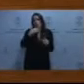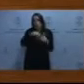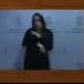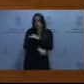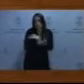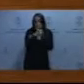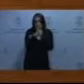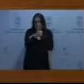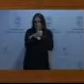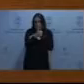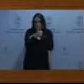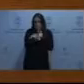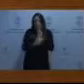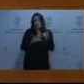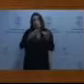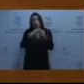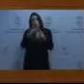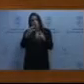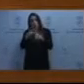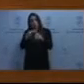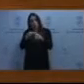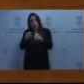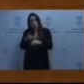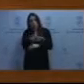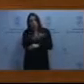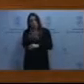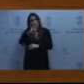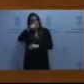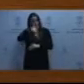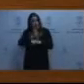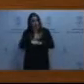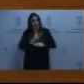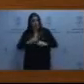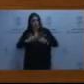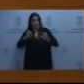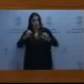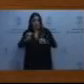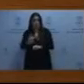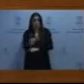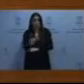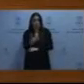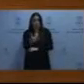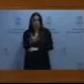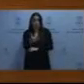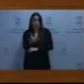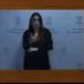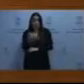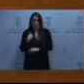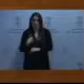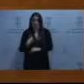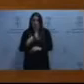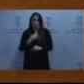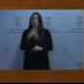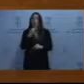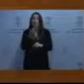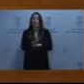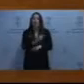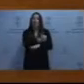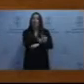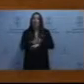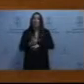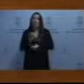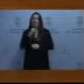Y cuando los grupos políticos aprobamos en esta Cámara, como hacía referencia el portavoz de Ciudadanos un plan de reducción de la